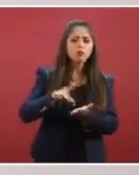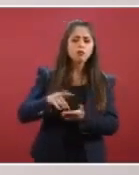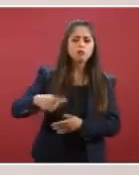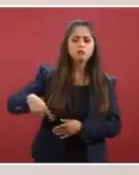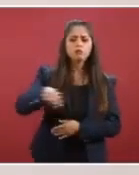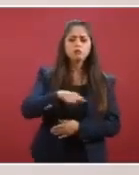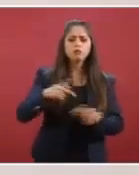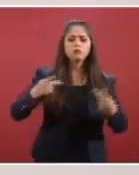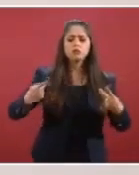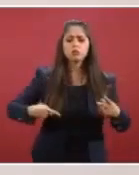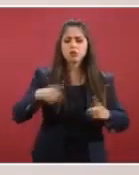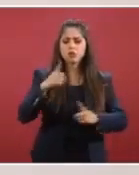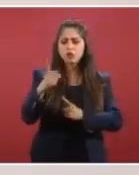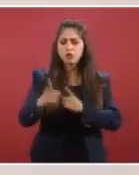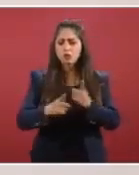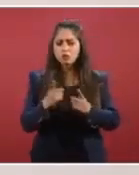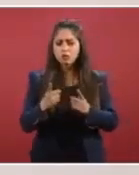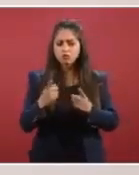muchas razones,